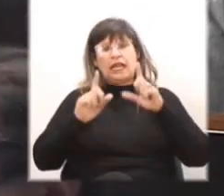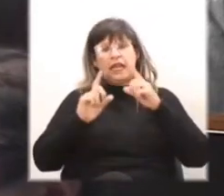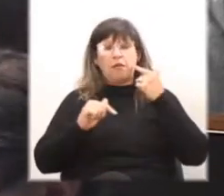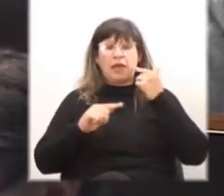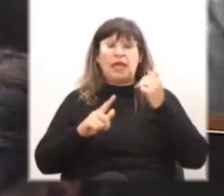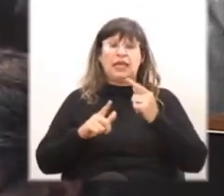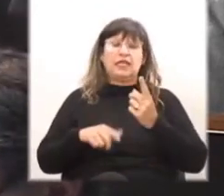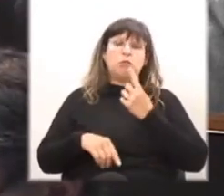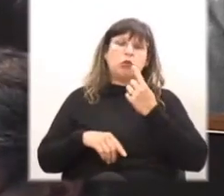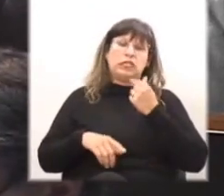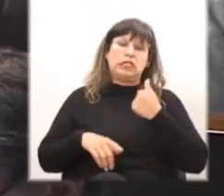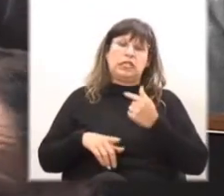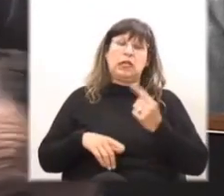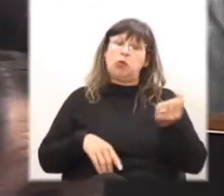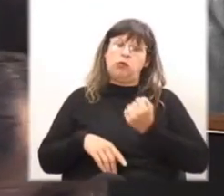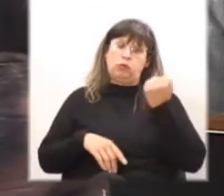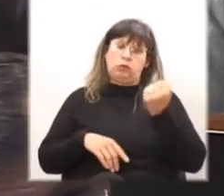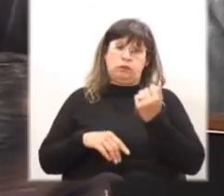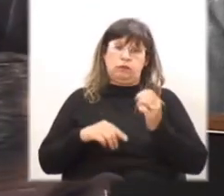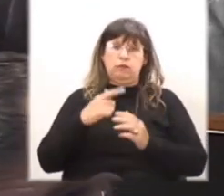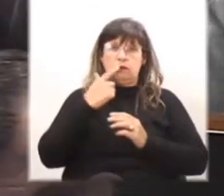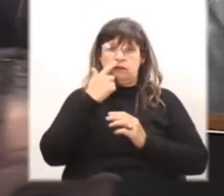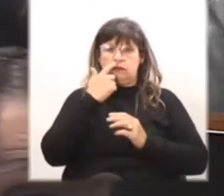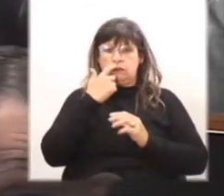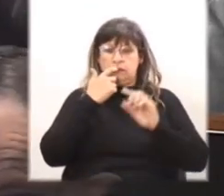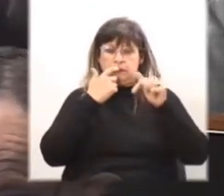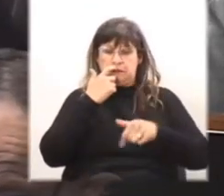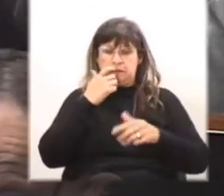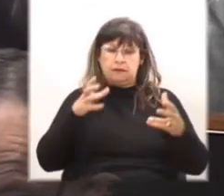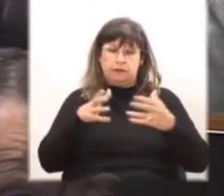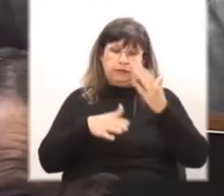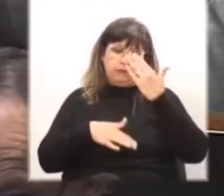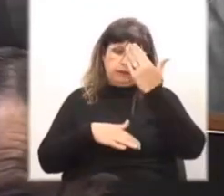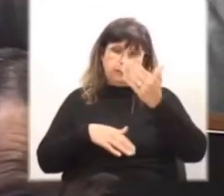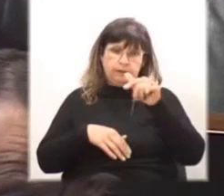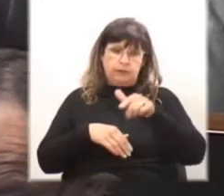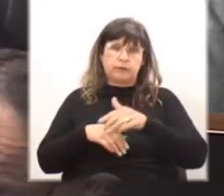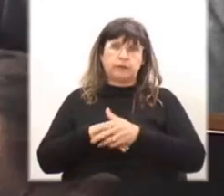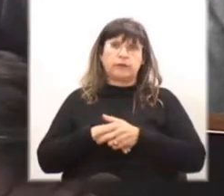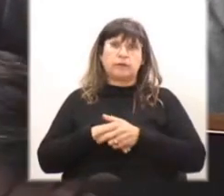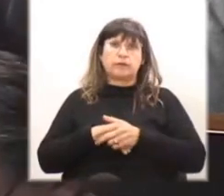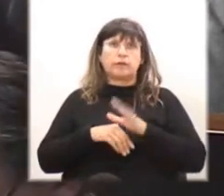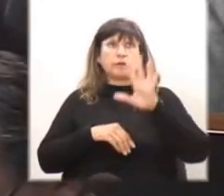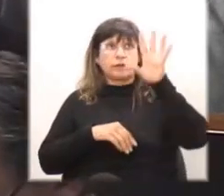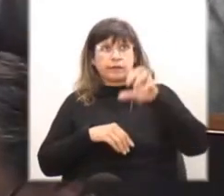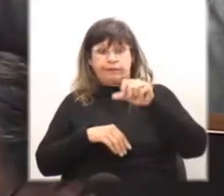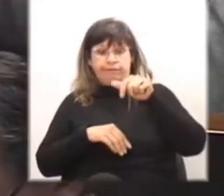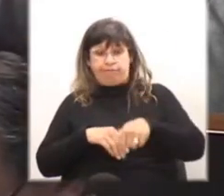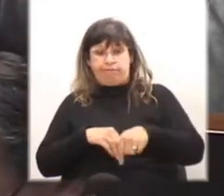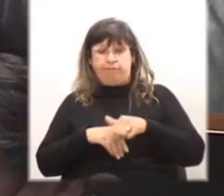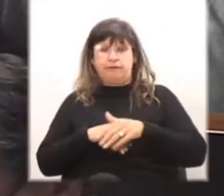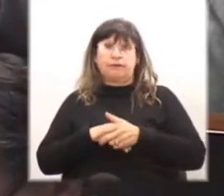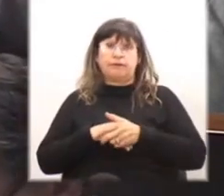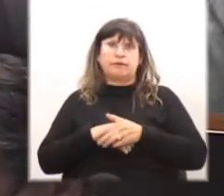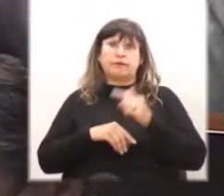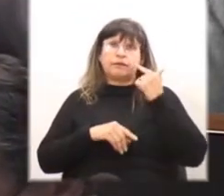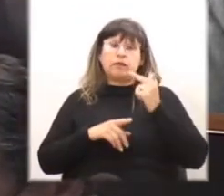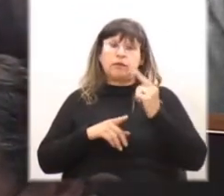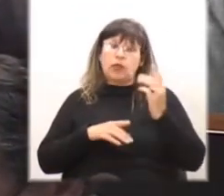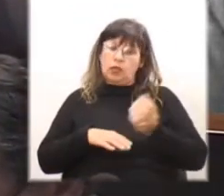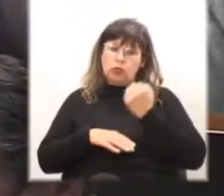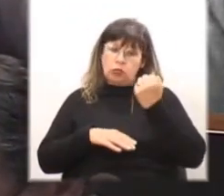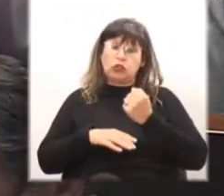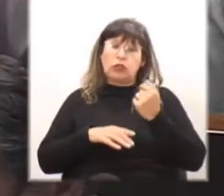muy importantes. Y hoy el Frente Amplio está trayendo aquí un núcleo